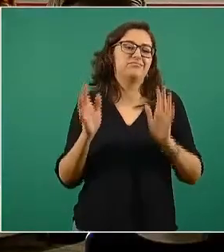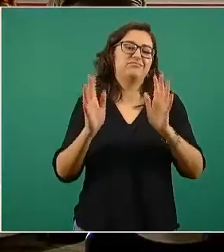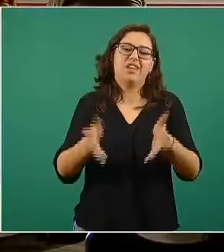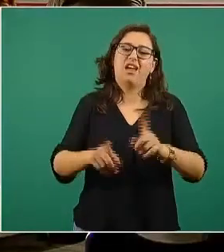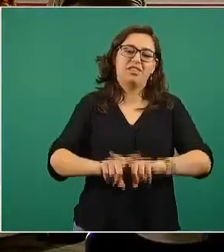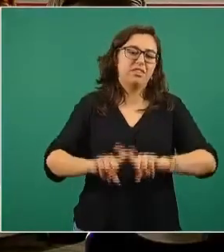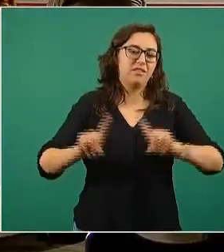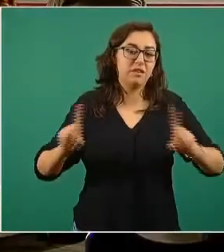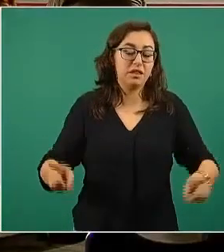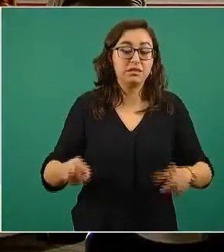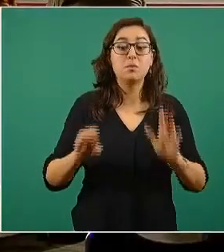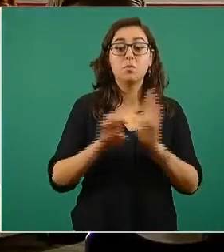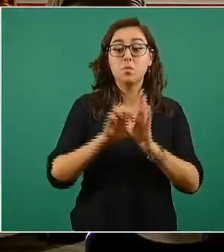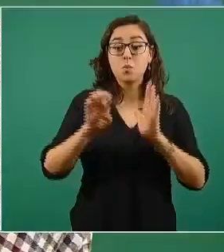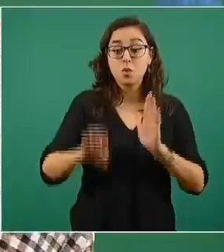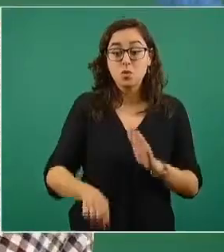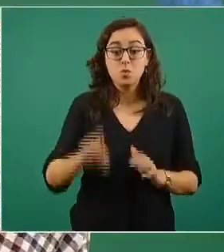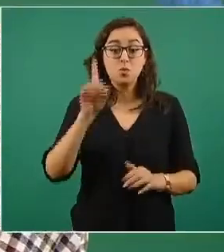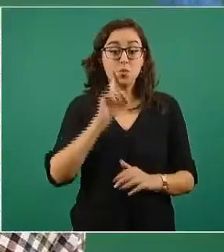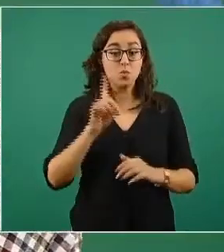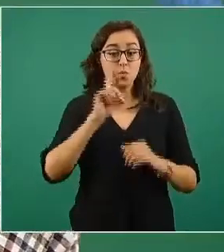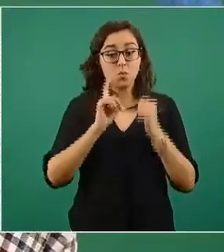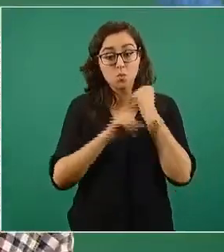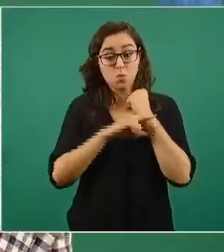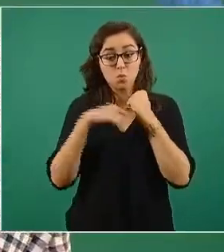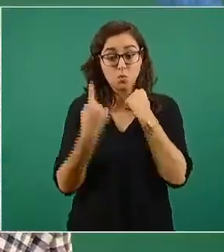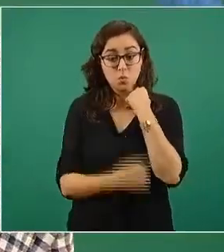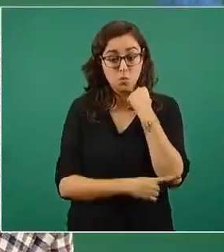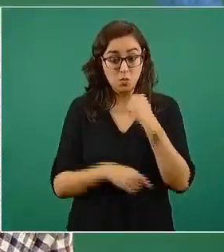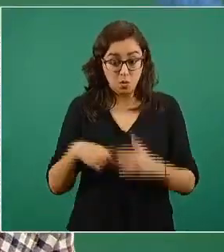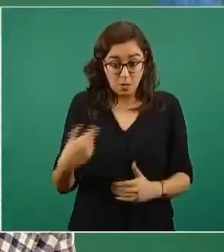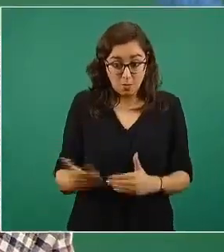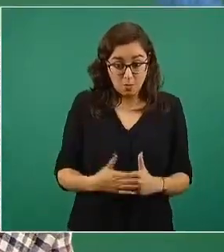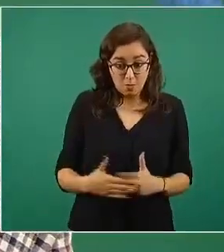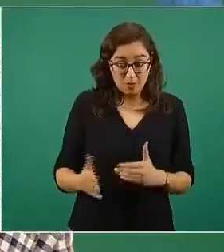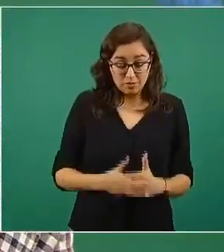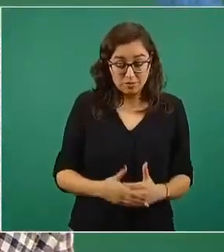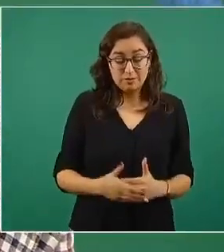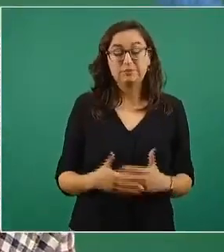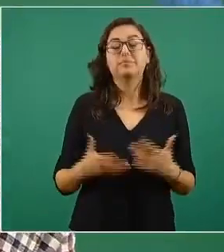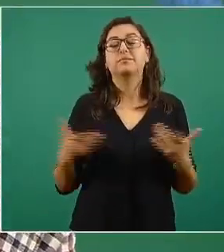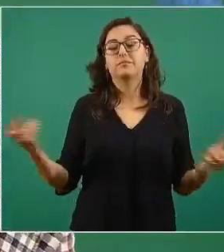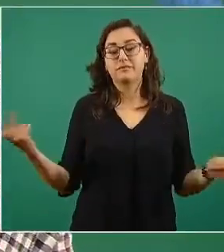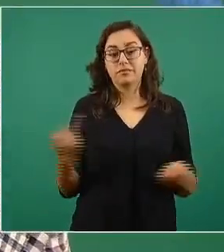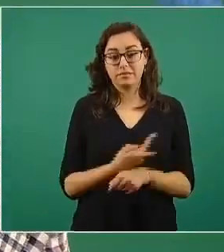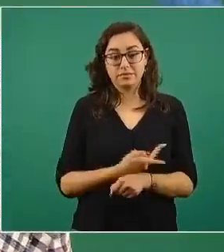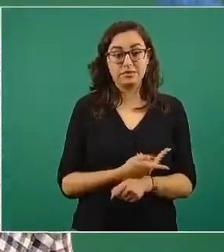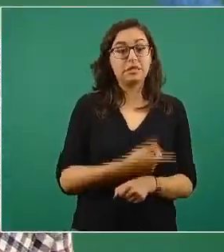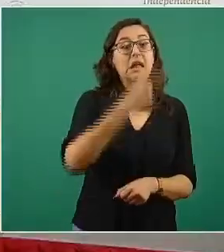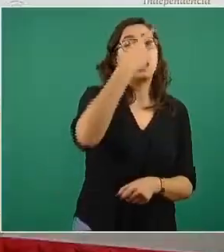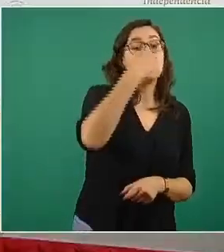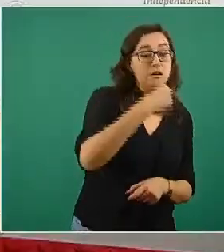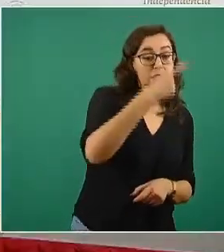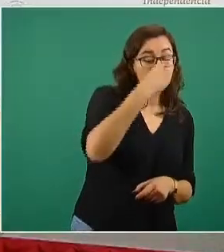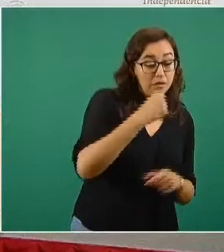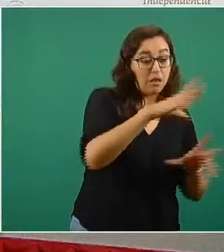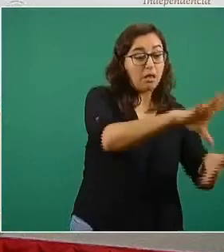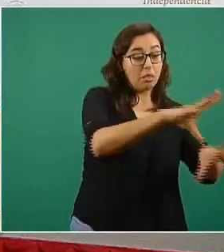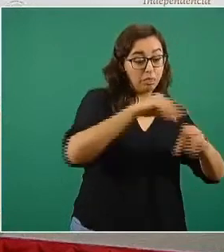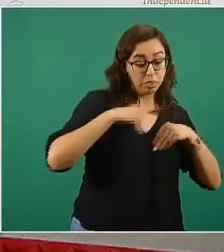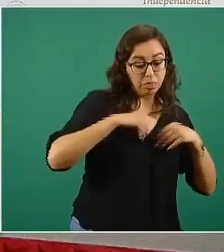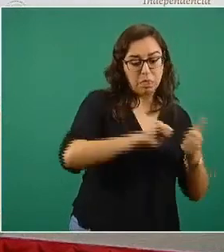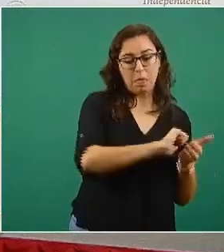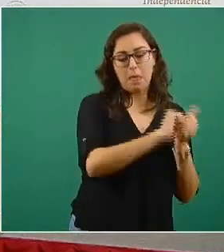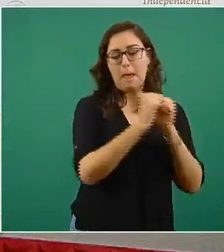ejemplo, las embarazadas tienen un mayor riesgo de complicaciones por el virus influenza. En